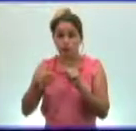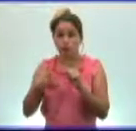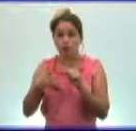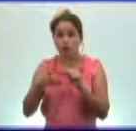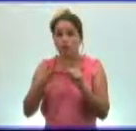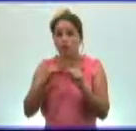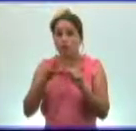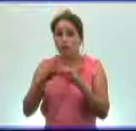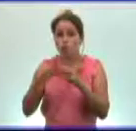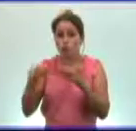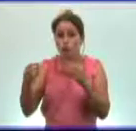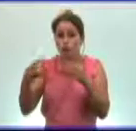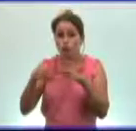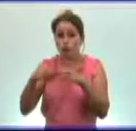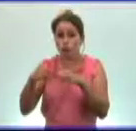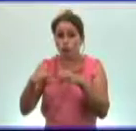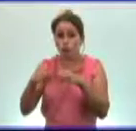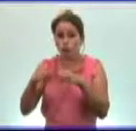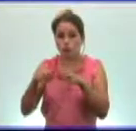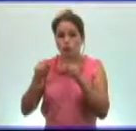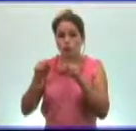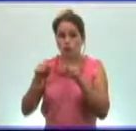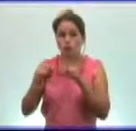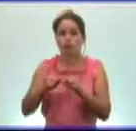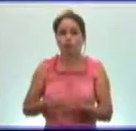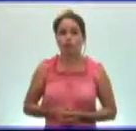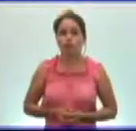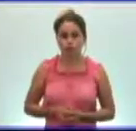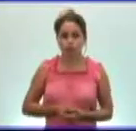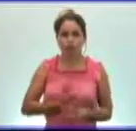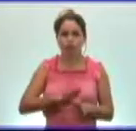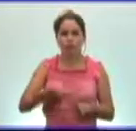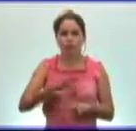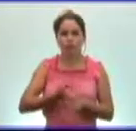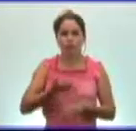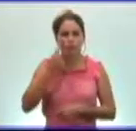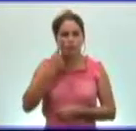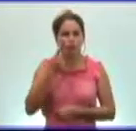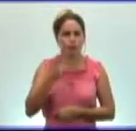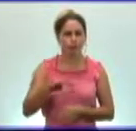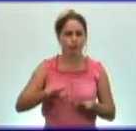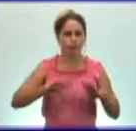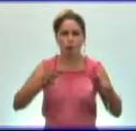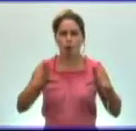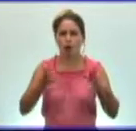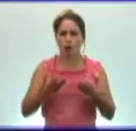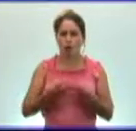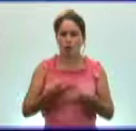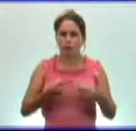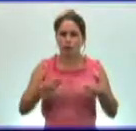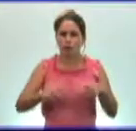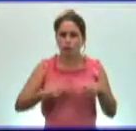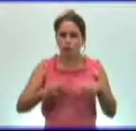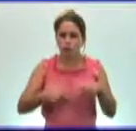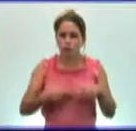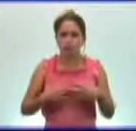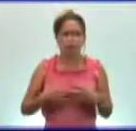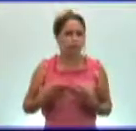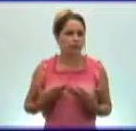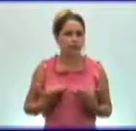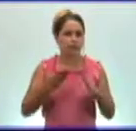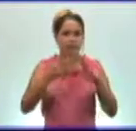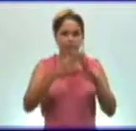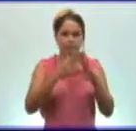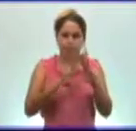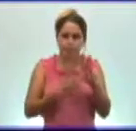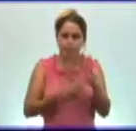porque nos referimos a una disolución. Después de haber analizado todas estas sustancias en cuanto a sus